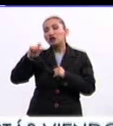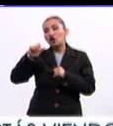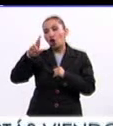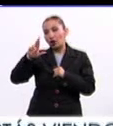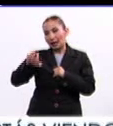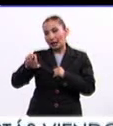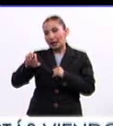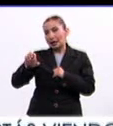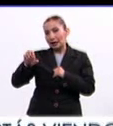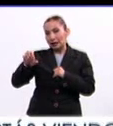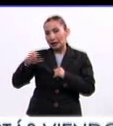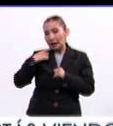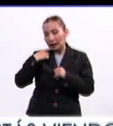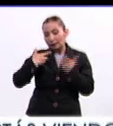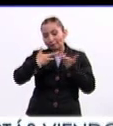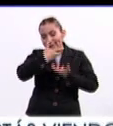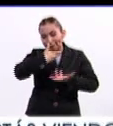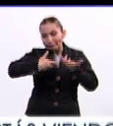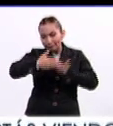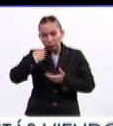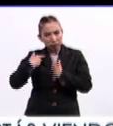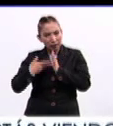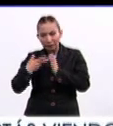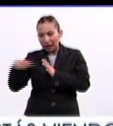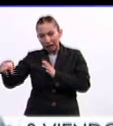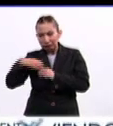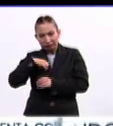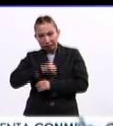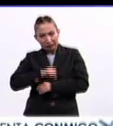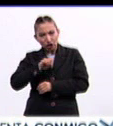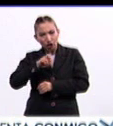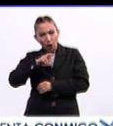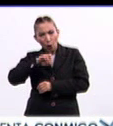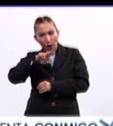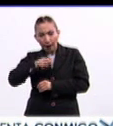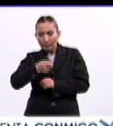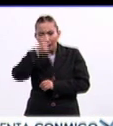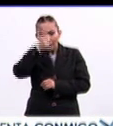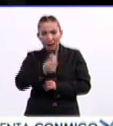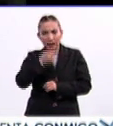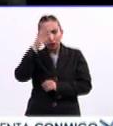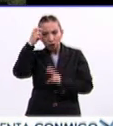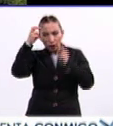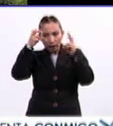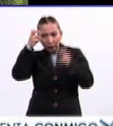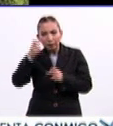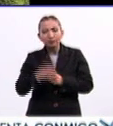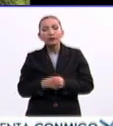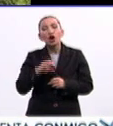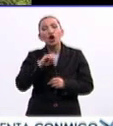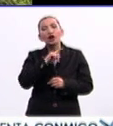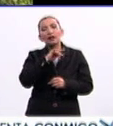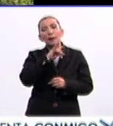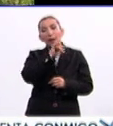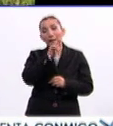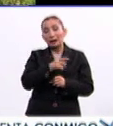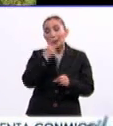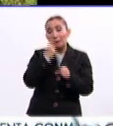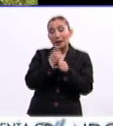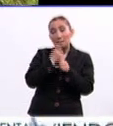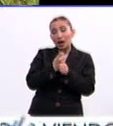claro, discutieron muchísimo, sobre todo al respecto del primero sueño, porque Octavio Paz creía que el primero sueño era un viaje